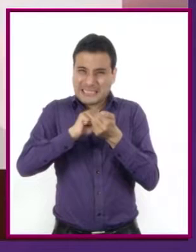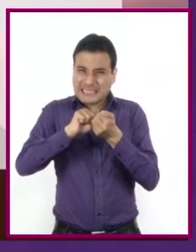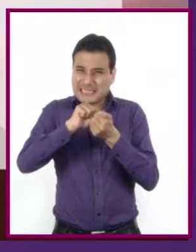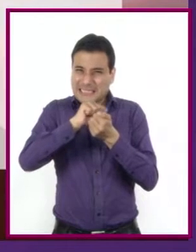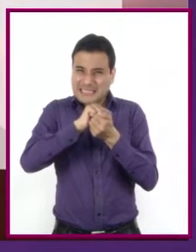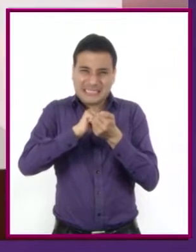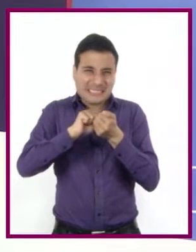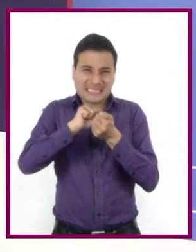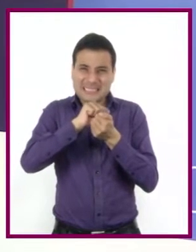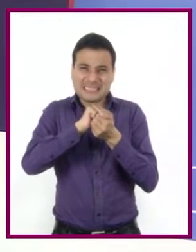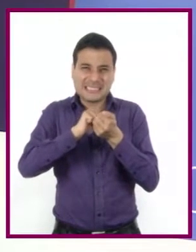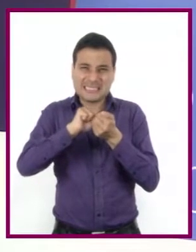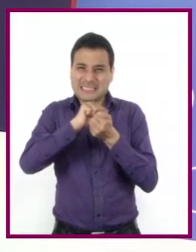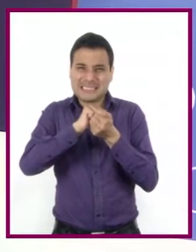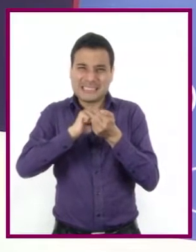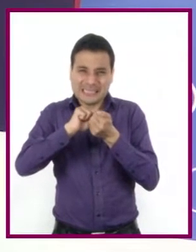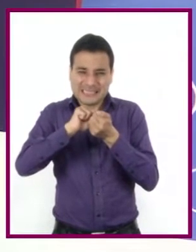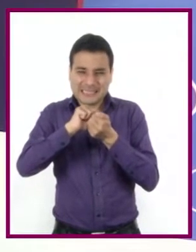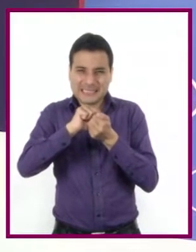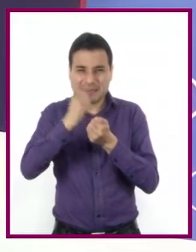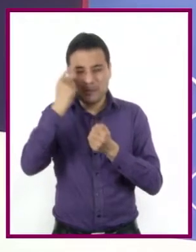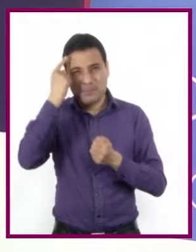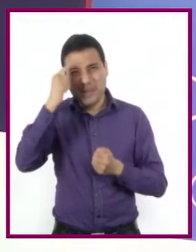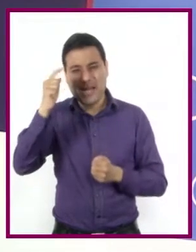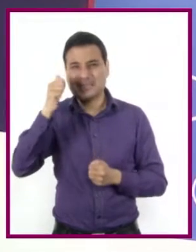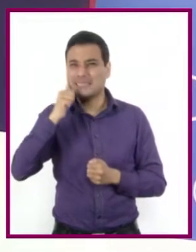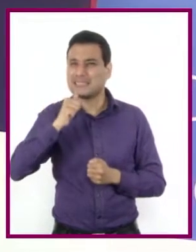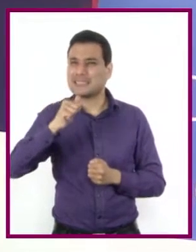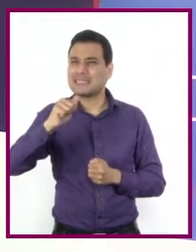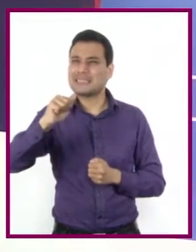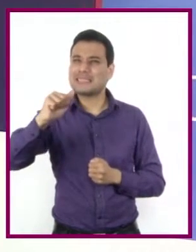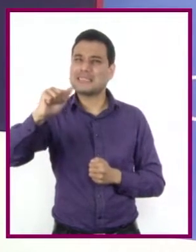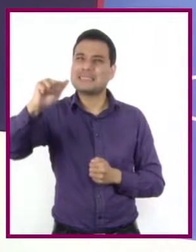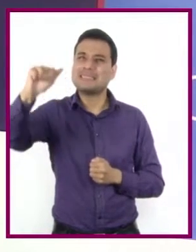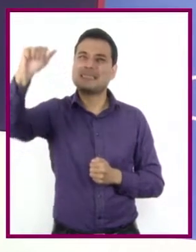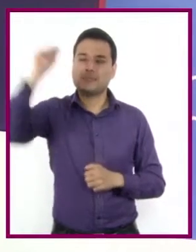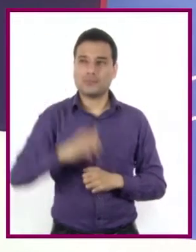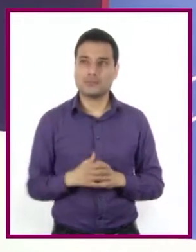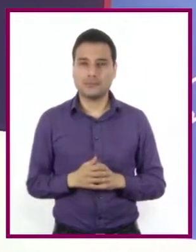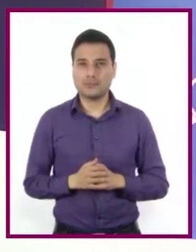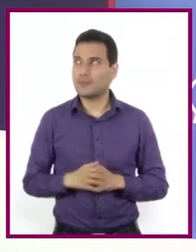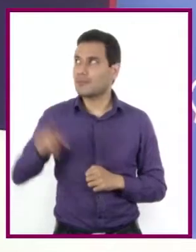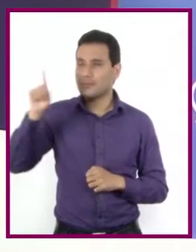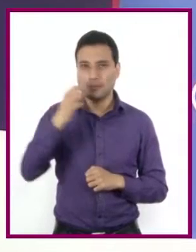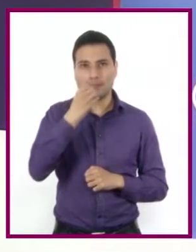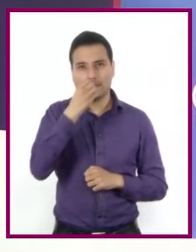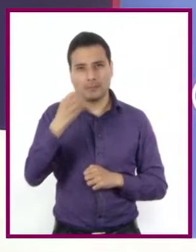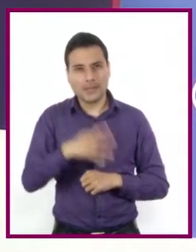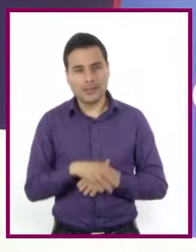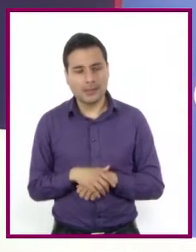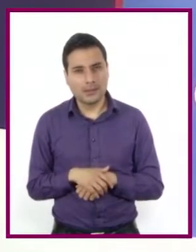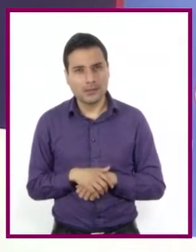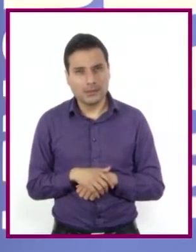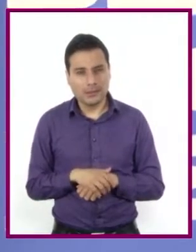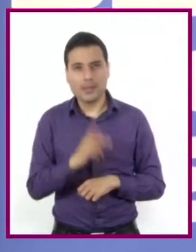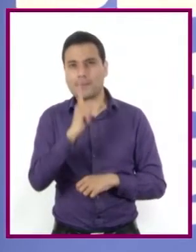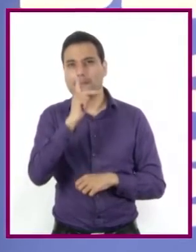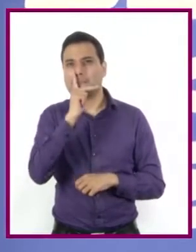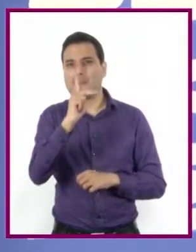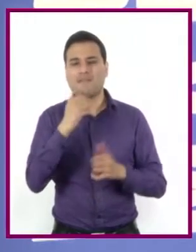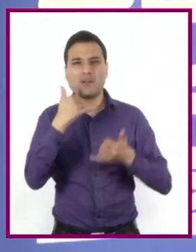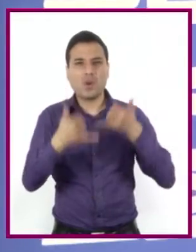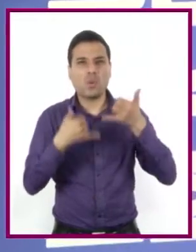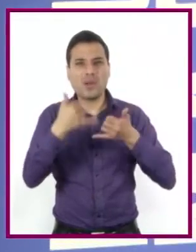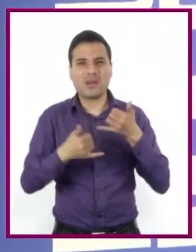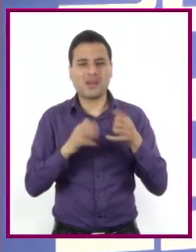infinito. Profesora, y por ejemplo, con este juego de letras, ¿qué es lo que intenta decir el autor? Es